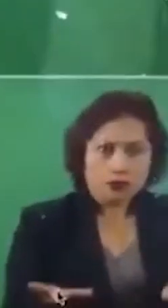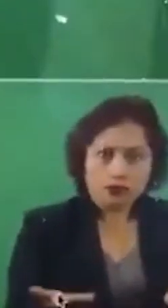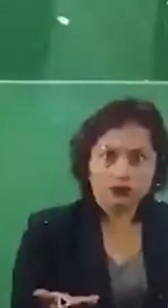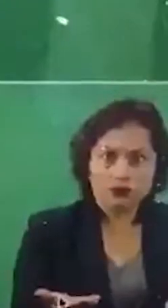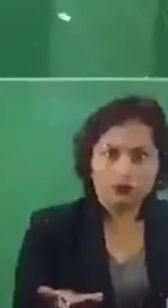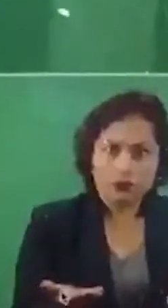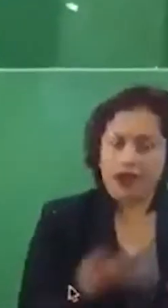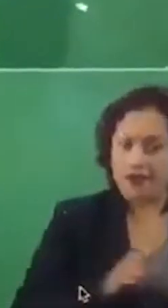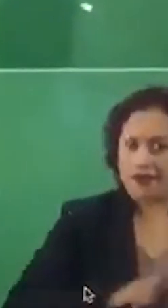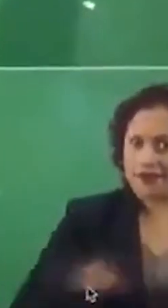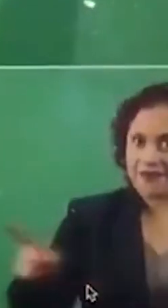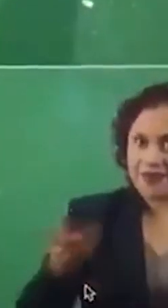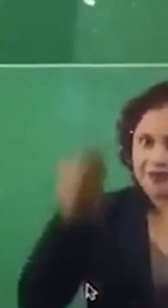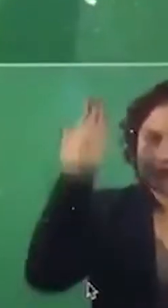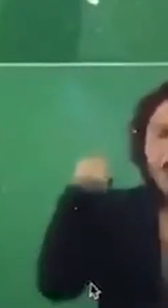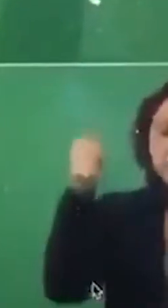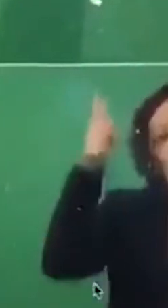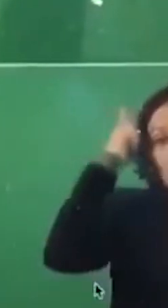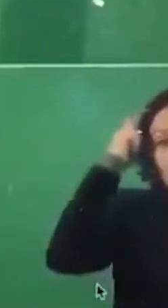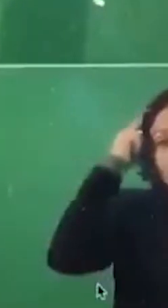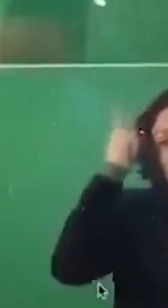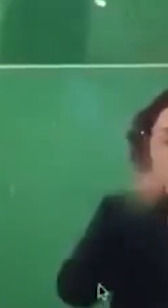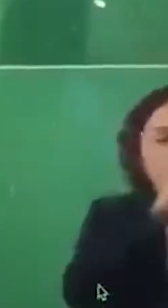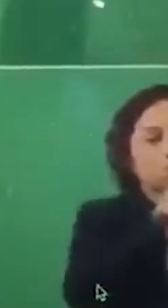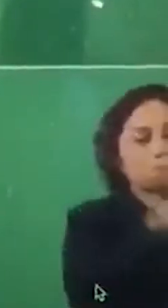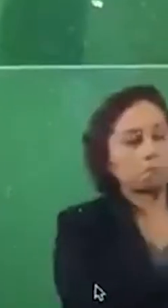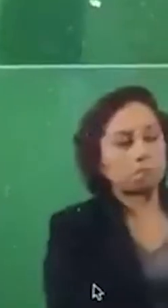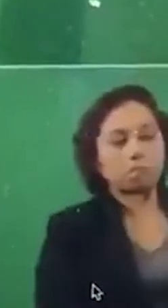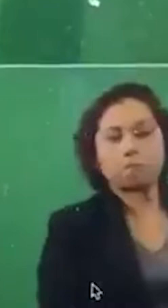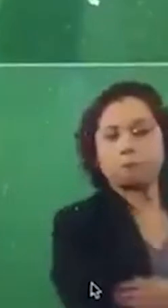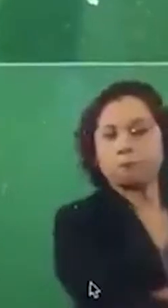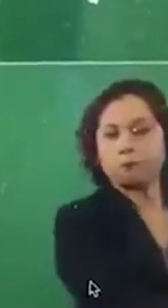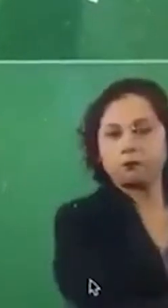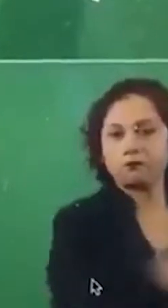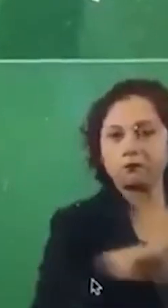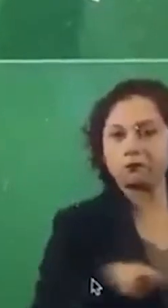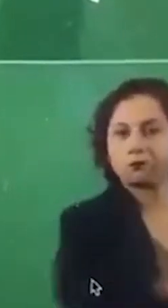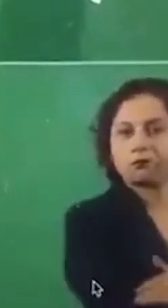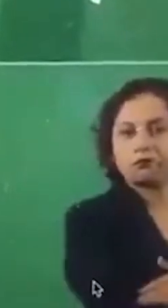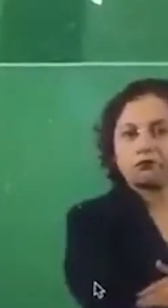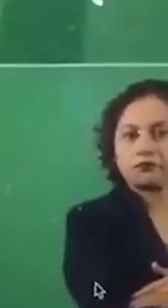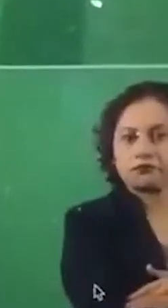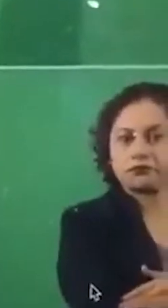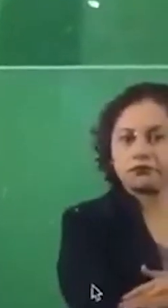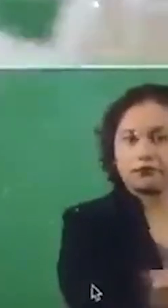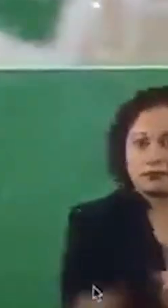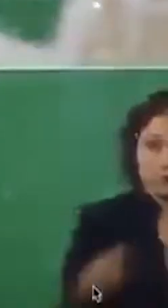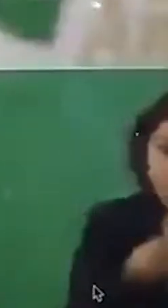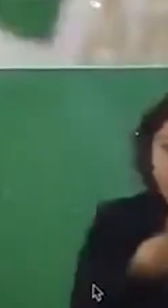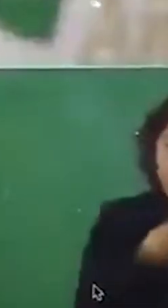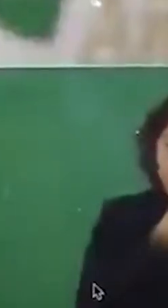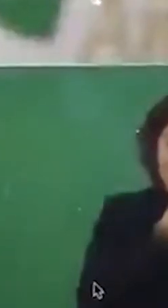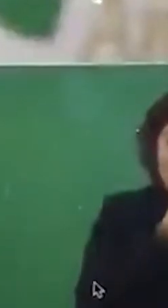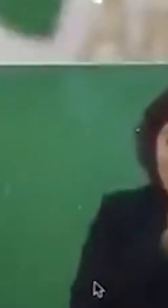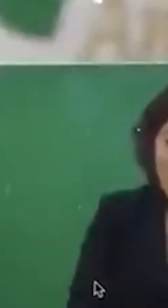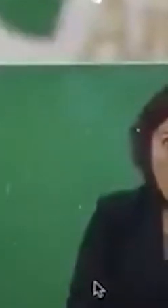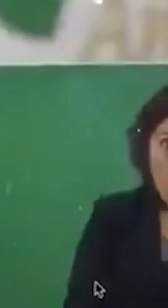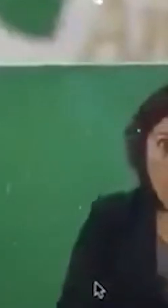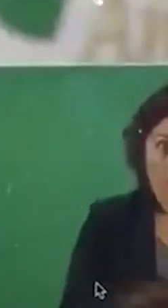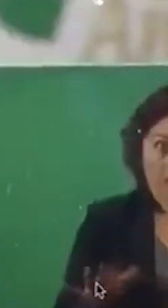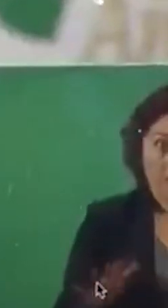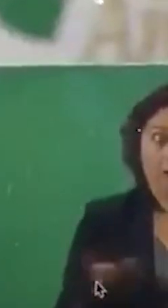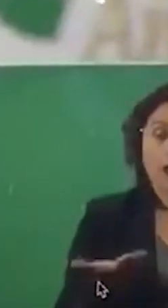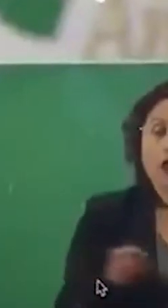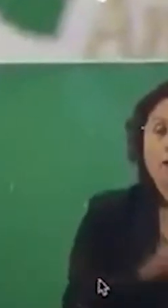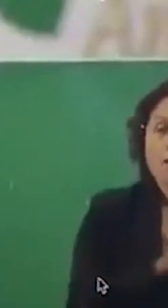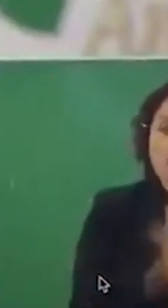organizado es va a ser este y tú no te metas ni tú o si te metes no hagas campaña desaparece si y si